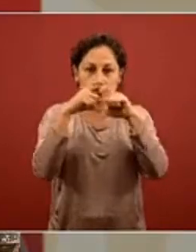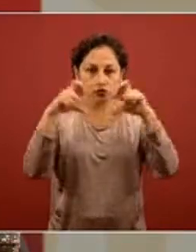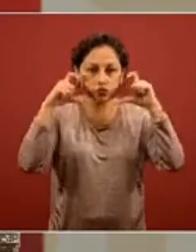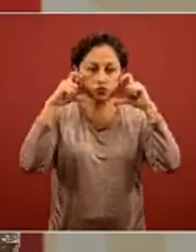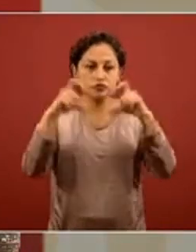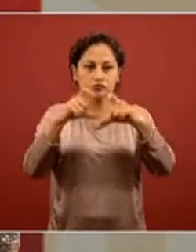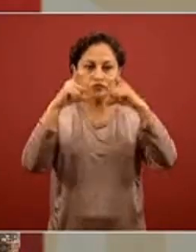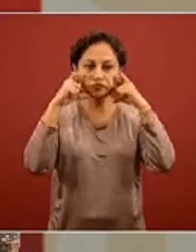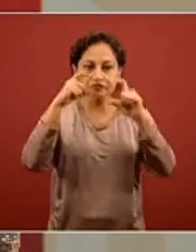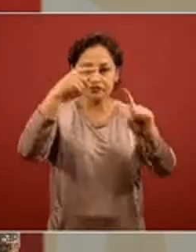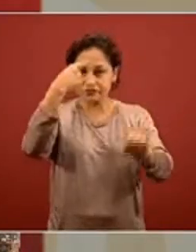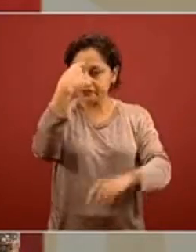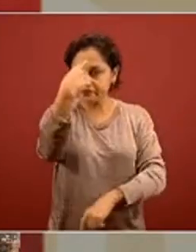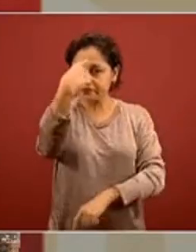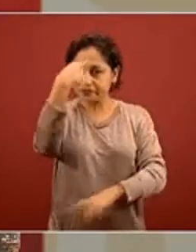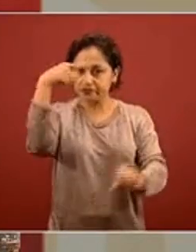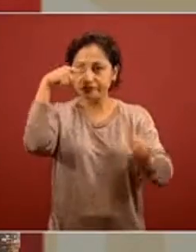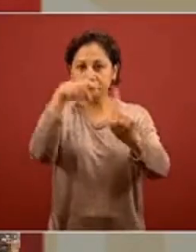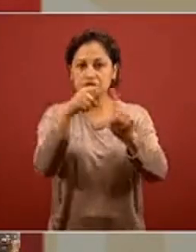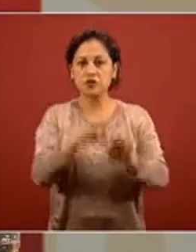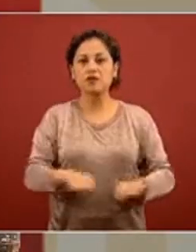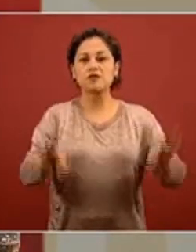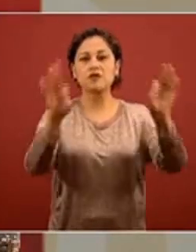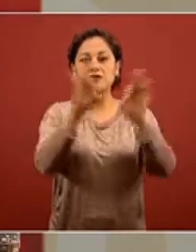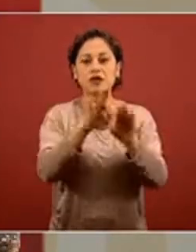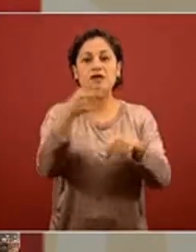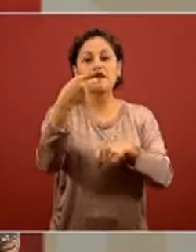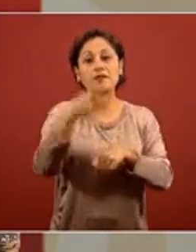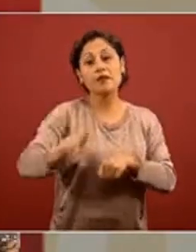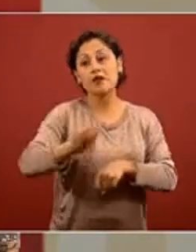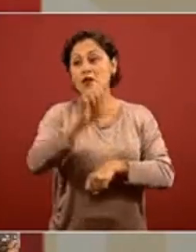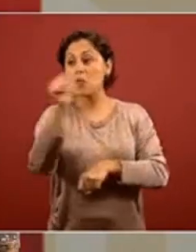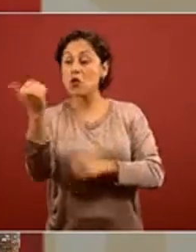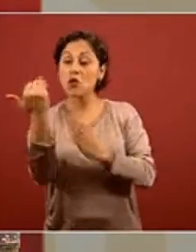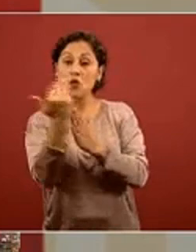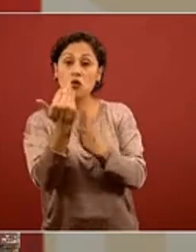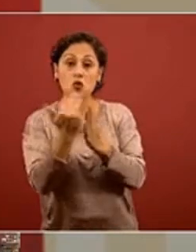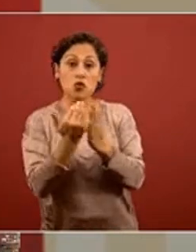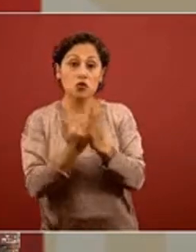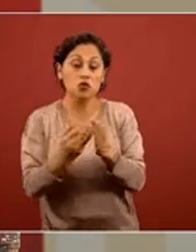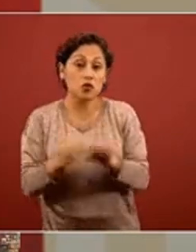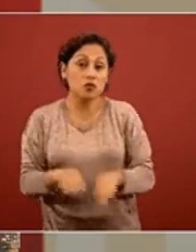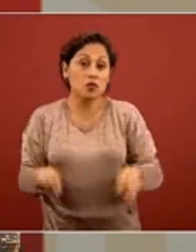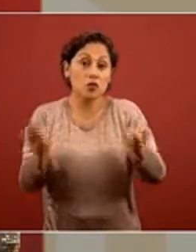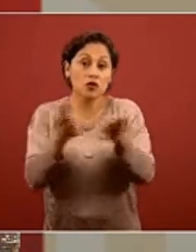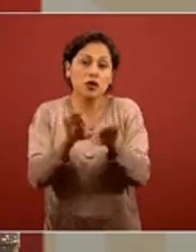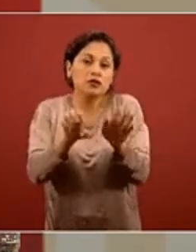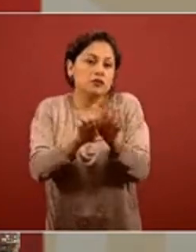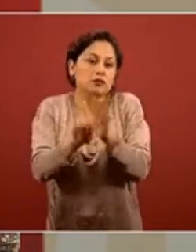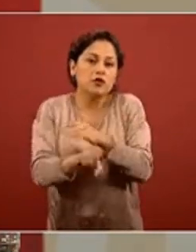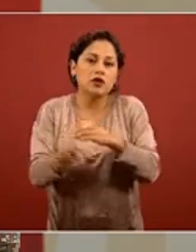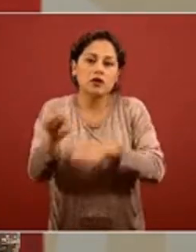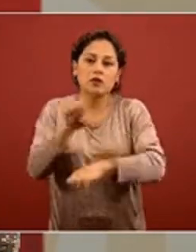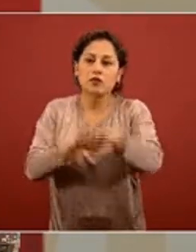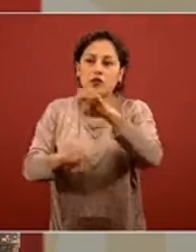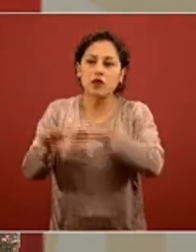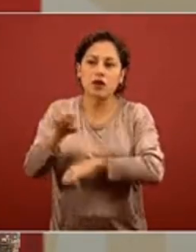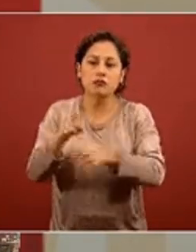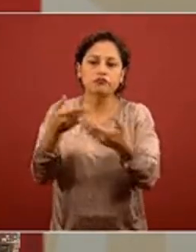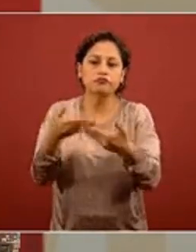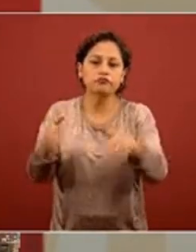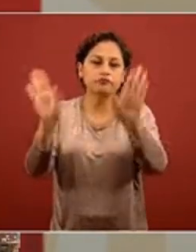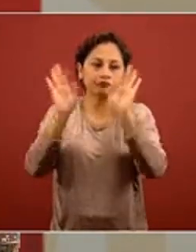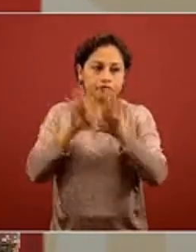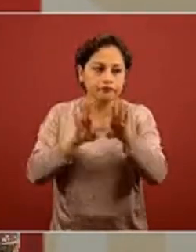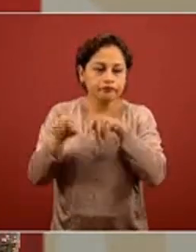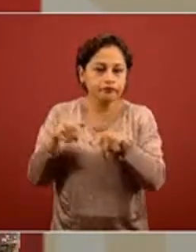fundamentales, la suspensión de los trabajos no esenciales, no está siendo cuidada con la misma intensidad. Y